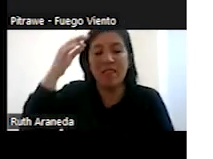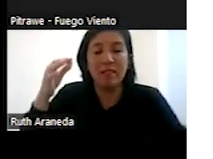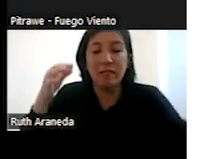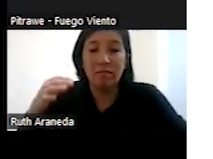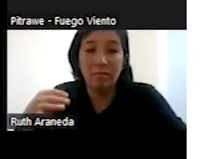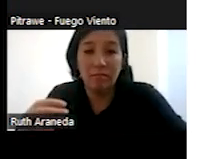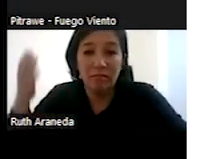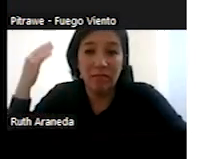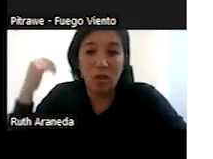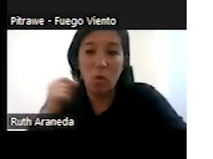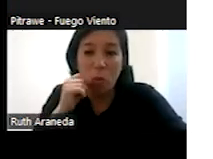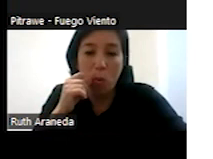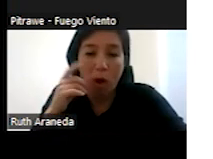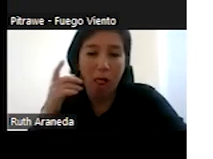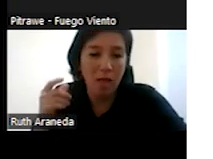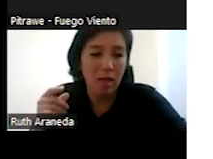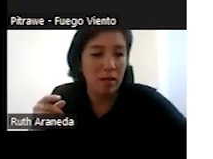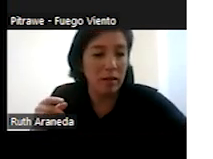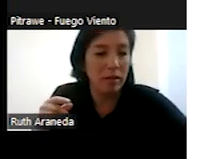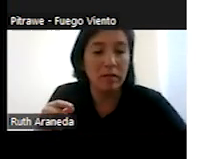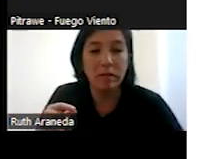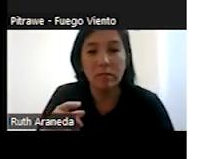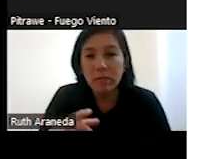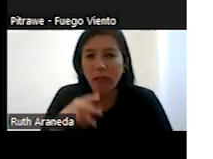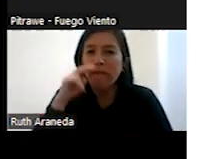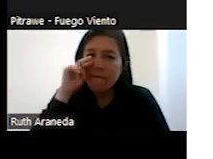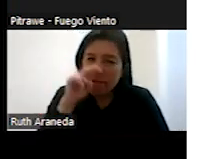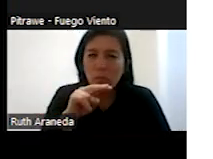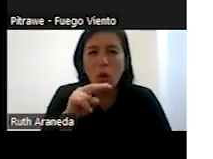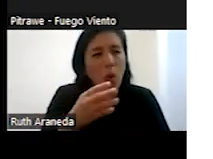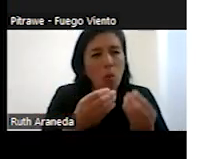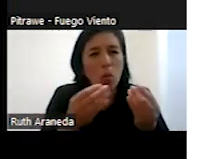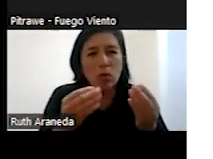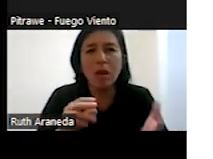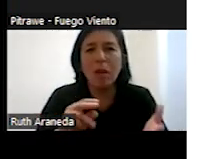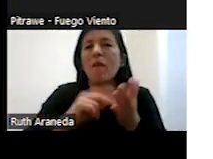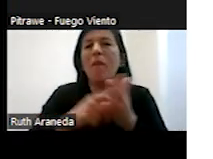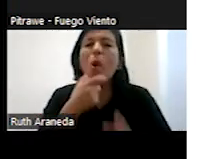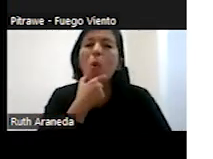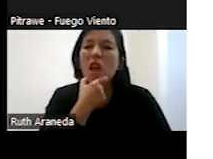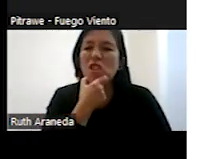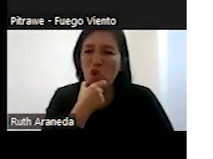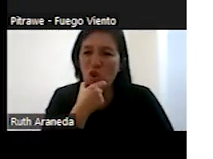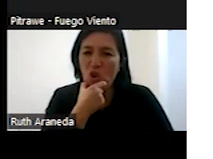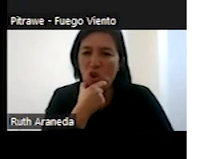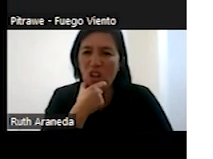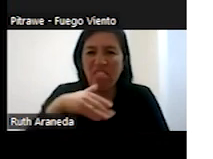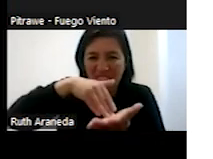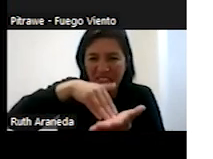presentes en estas poblaciones, es súper común las osteoartritis, las